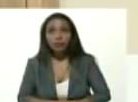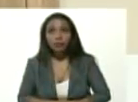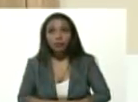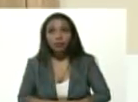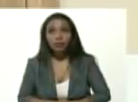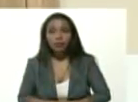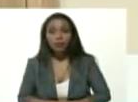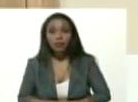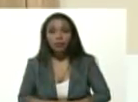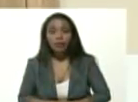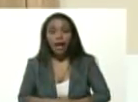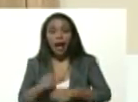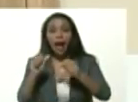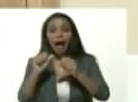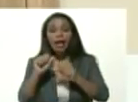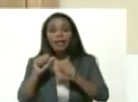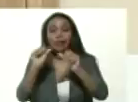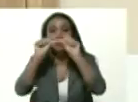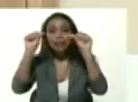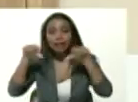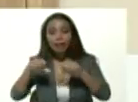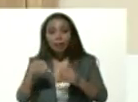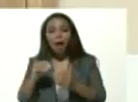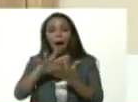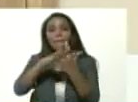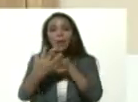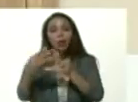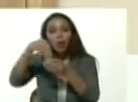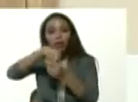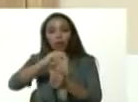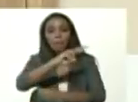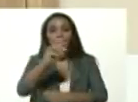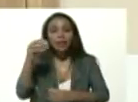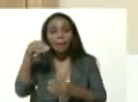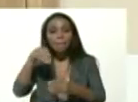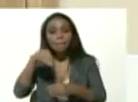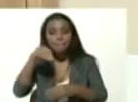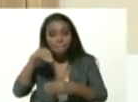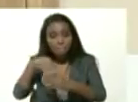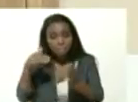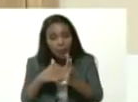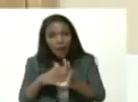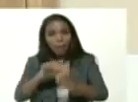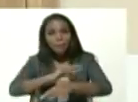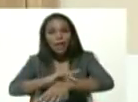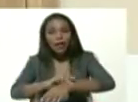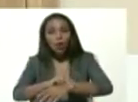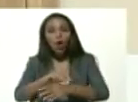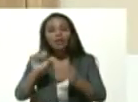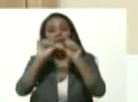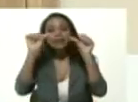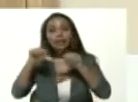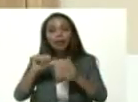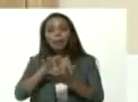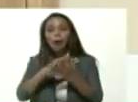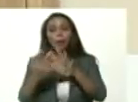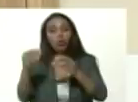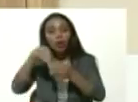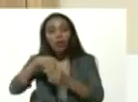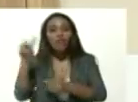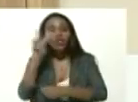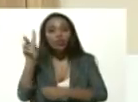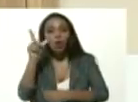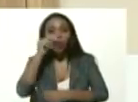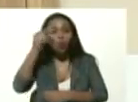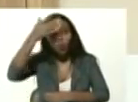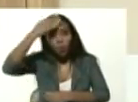por el sistema Barrio Adentro. Los 20.000 médicos y médicas del sistema Barrio Adentro, venezolanos y cubanos que están y